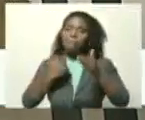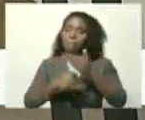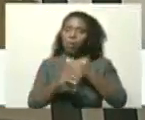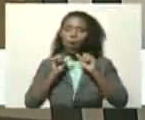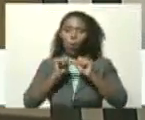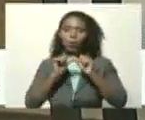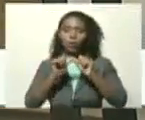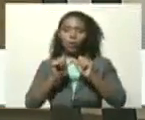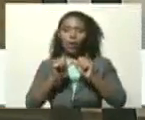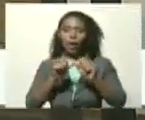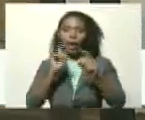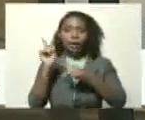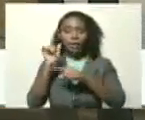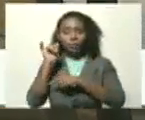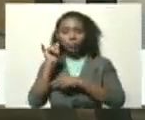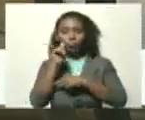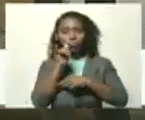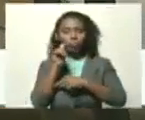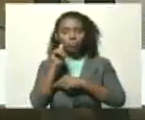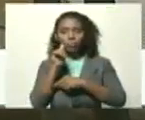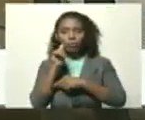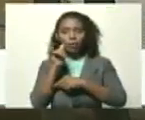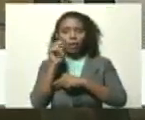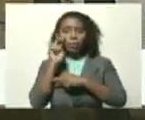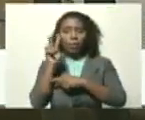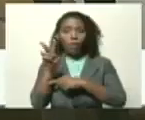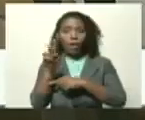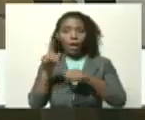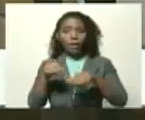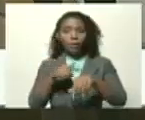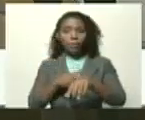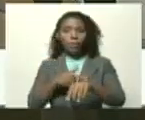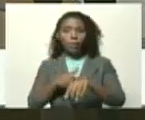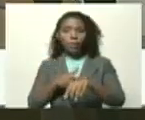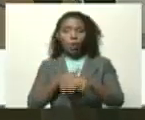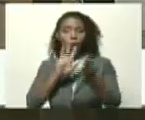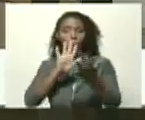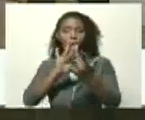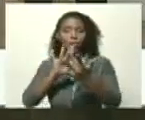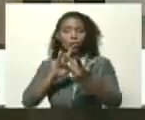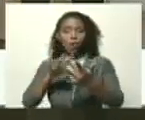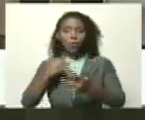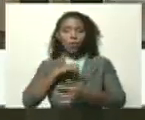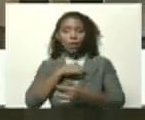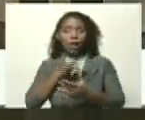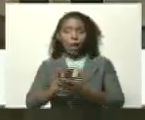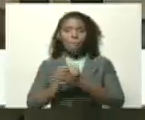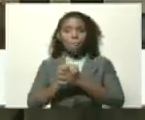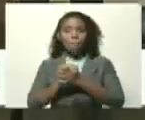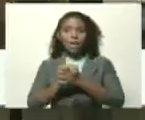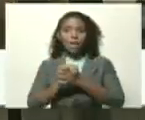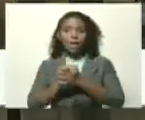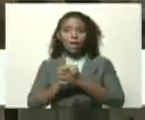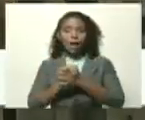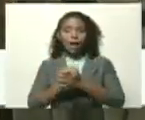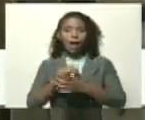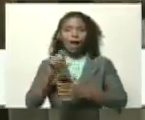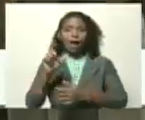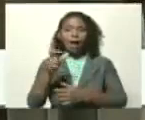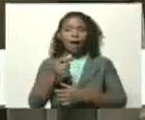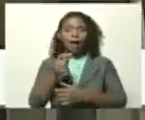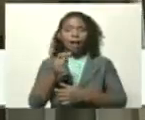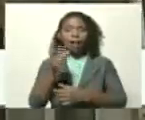seguir esta cobertura y vamos a hacer en este momento un contacto con nuestra compañera Graya Casella. Ella